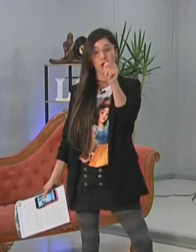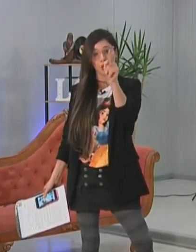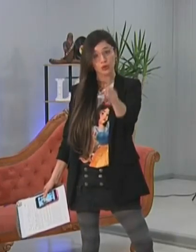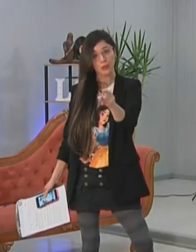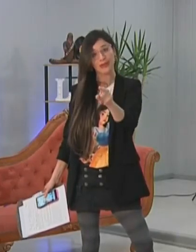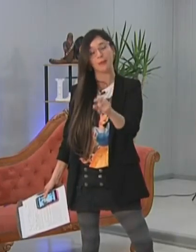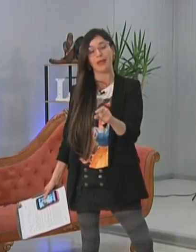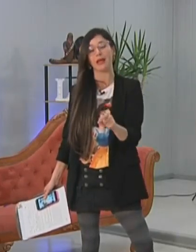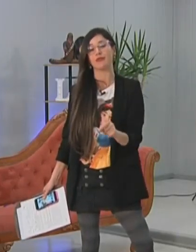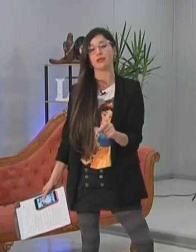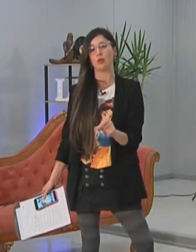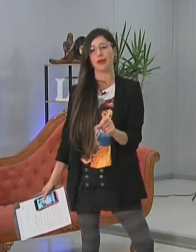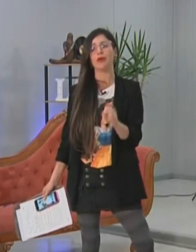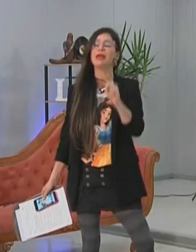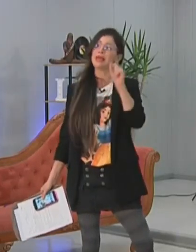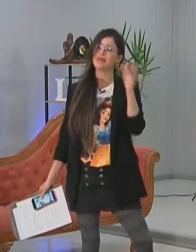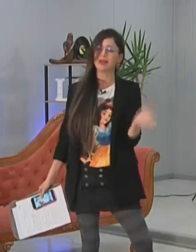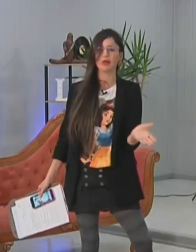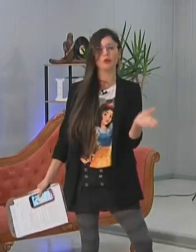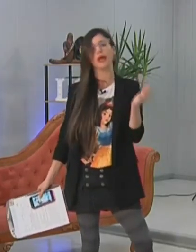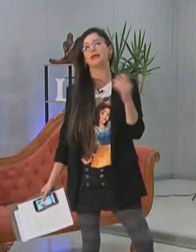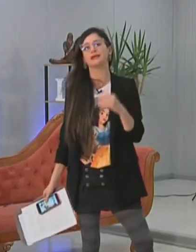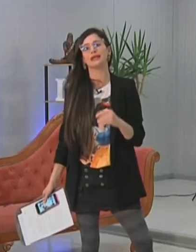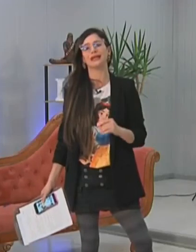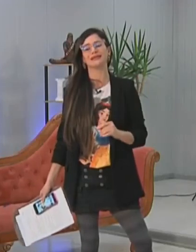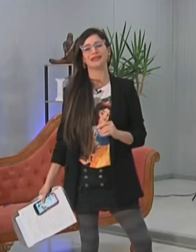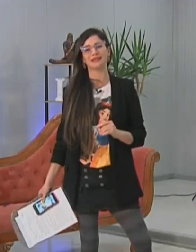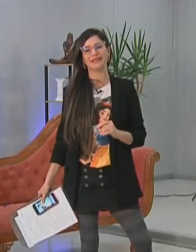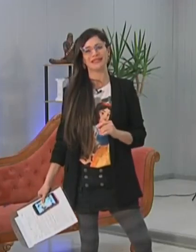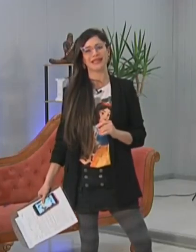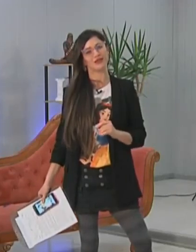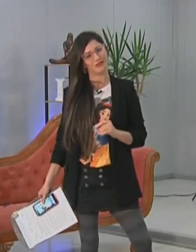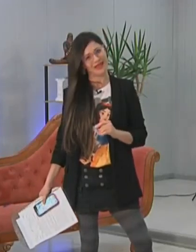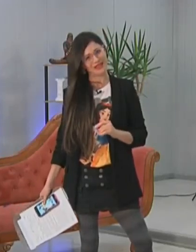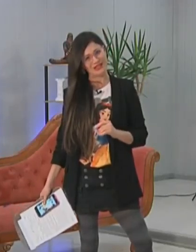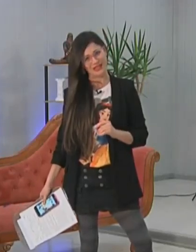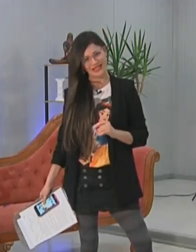ahora justamente a esperar a Francisco Parro, que viene con una teleentrevista, así